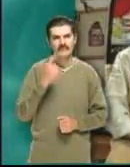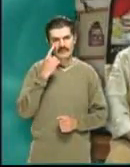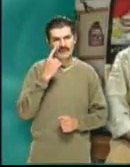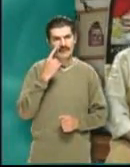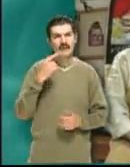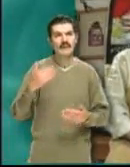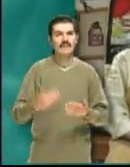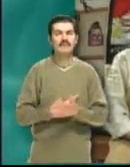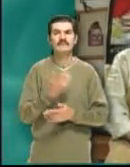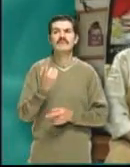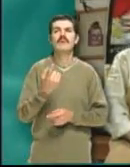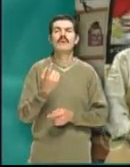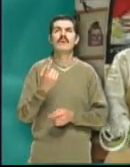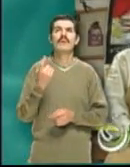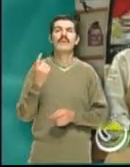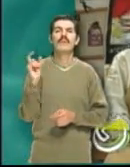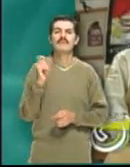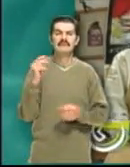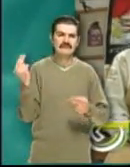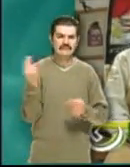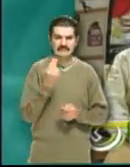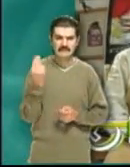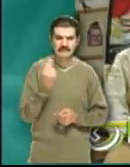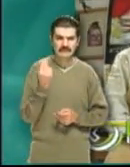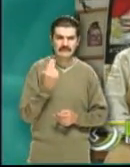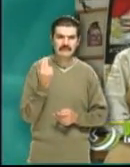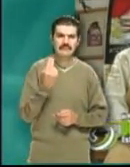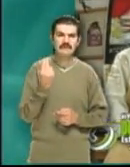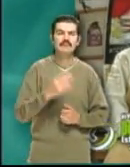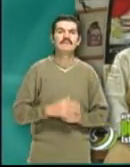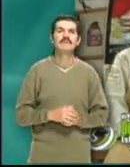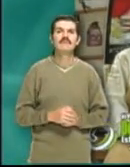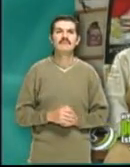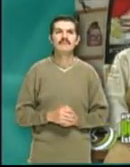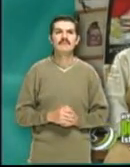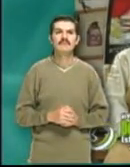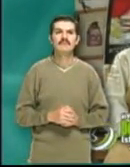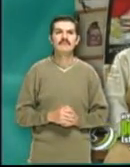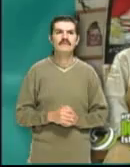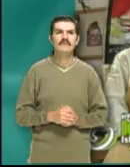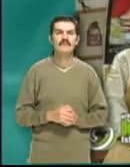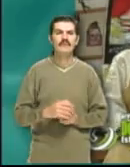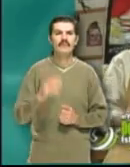Mira, nació a partir de la necesidad de